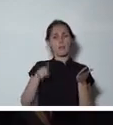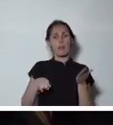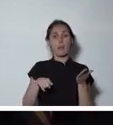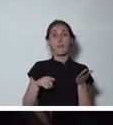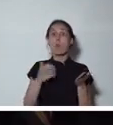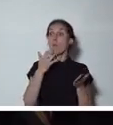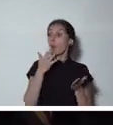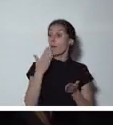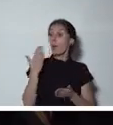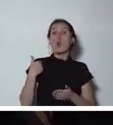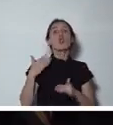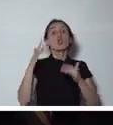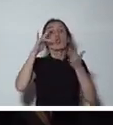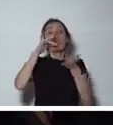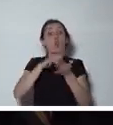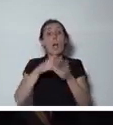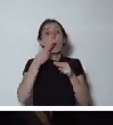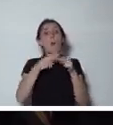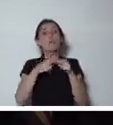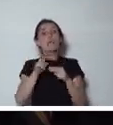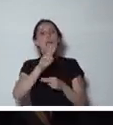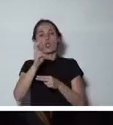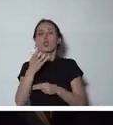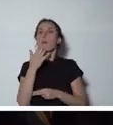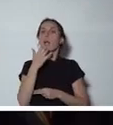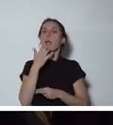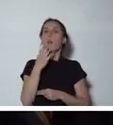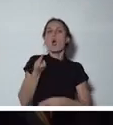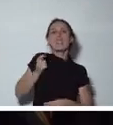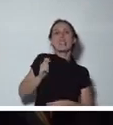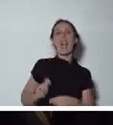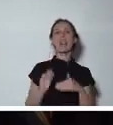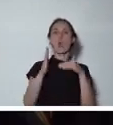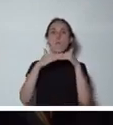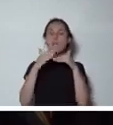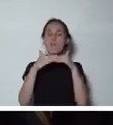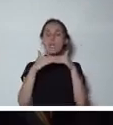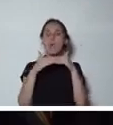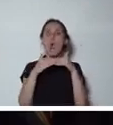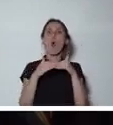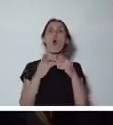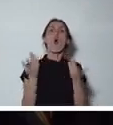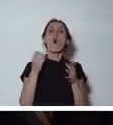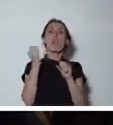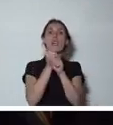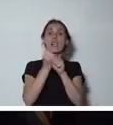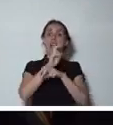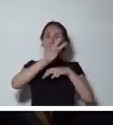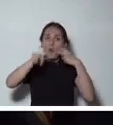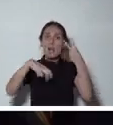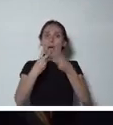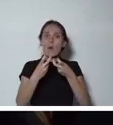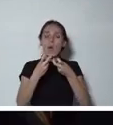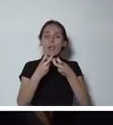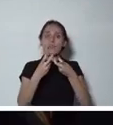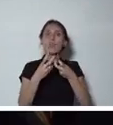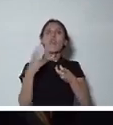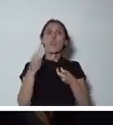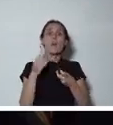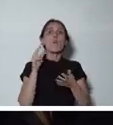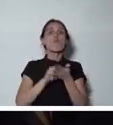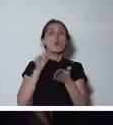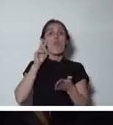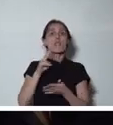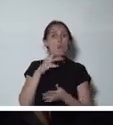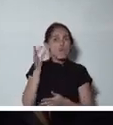el salario mínimo cuando se faja para garantizar que derog esas reformas laborales y lo va a conseguir igual que ha conseguido que se suba el salario